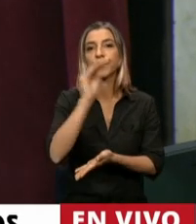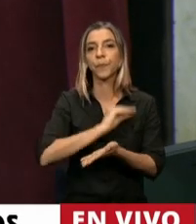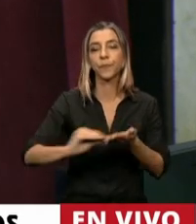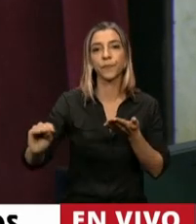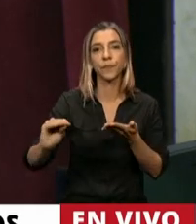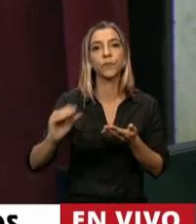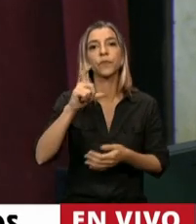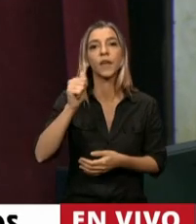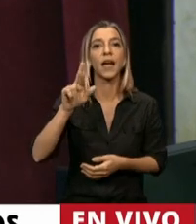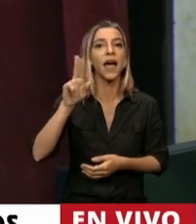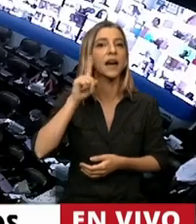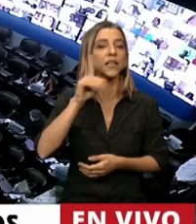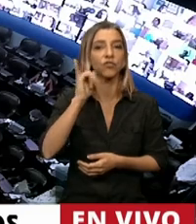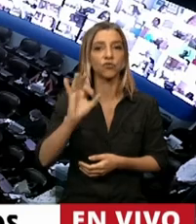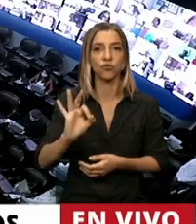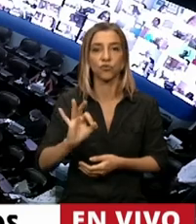Diputada Ana Carla Carrizo.